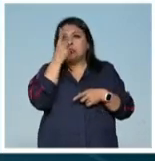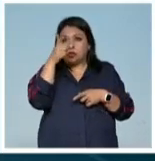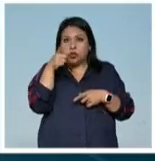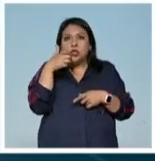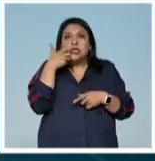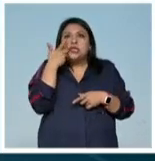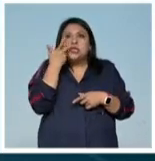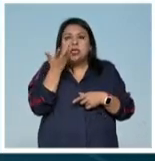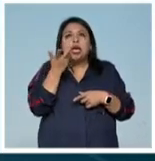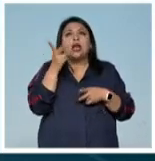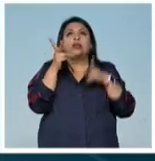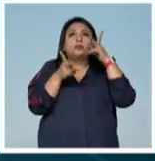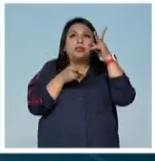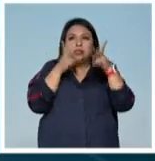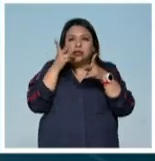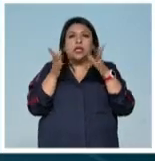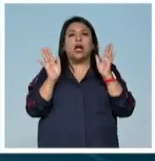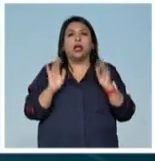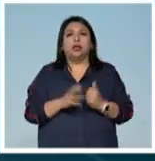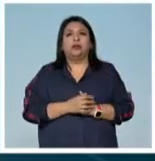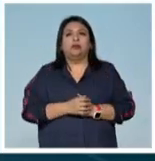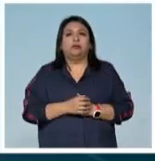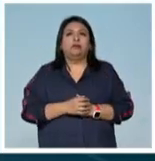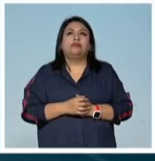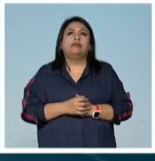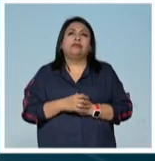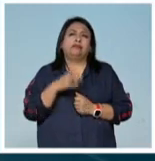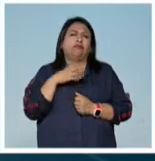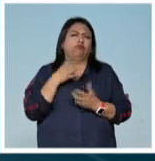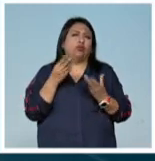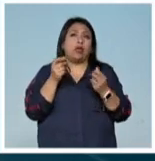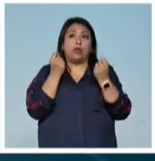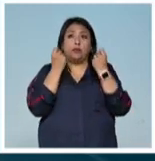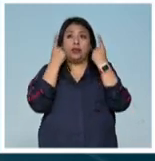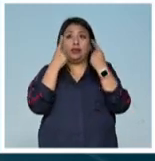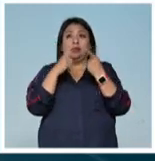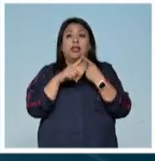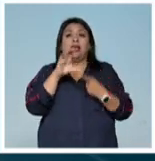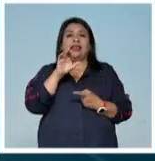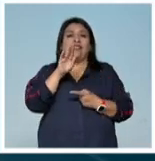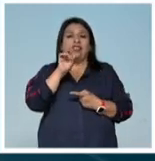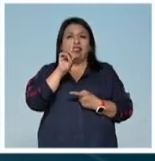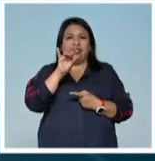gustaría haber visitado o visitar? Tengo una gran admiración por Cavendish,